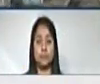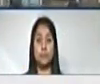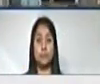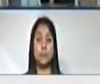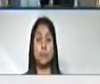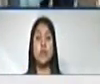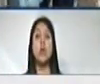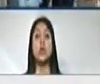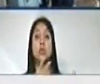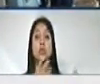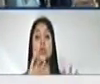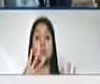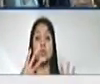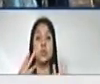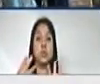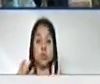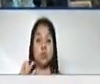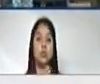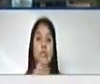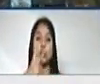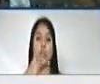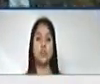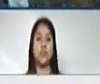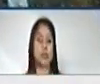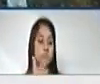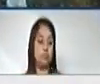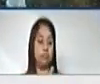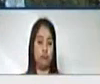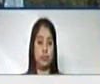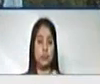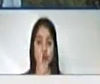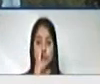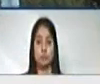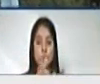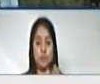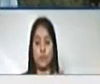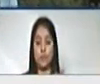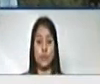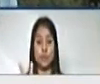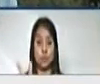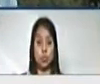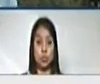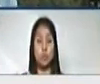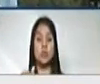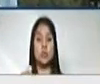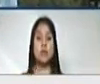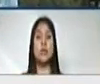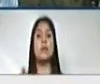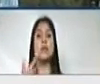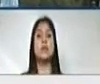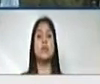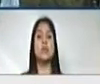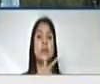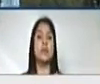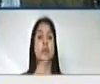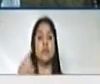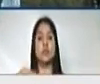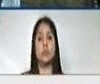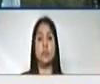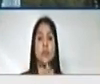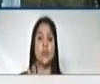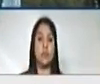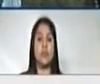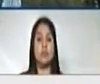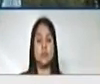Hay que mencionar que se tienen distintas vacunas que han llegado a nuestro país, tanto las que fueron donadas por India,